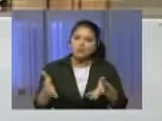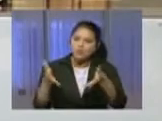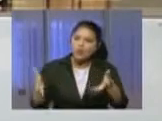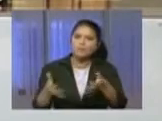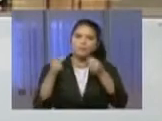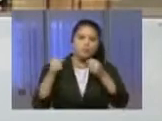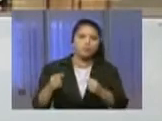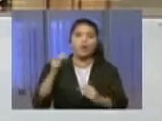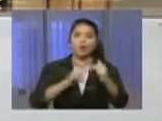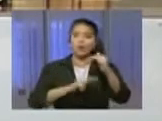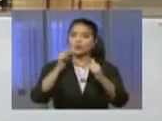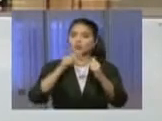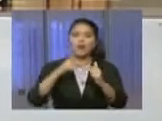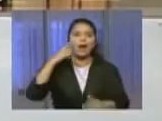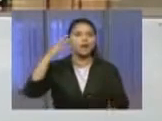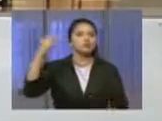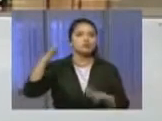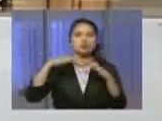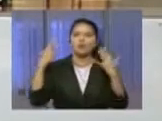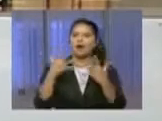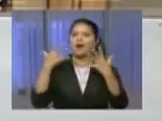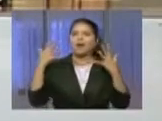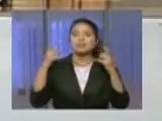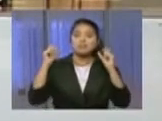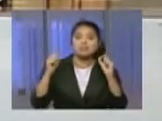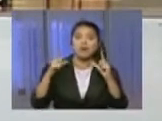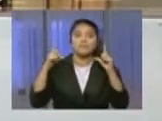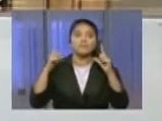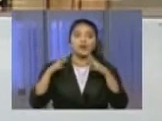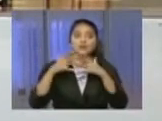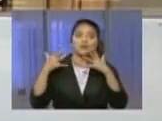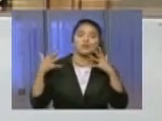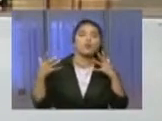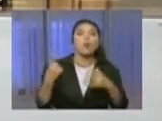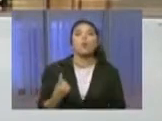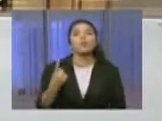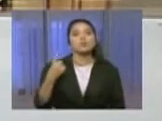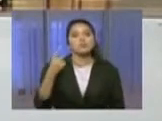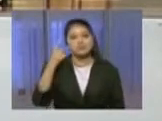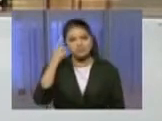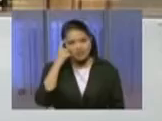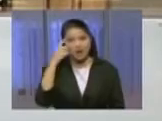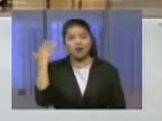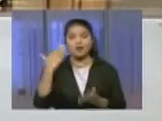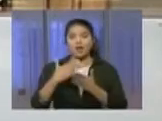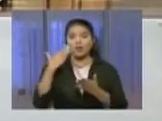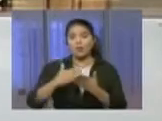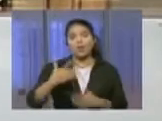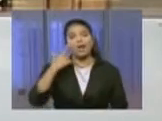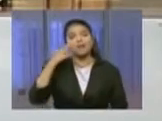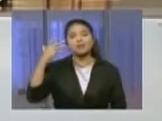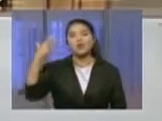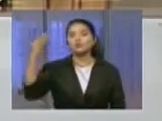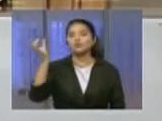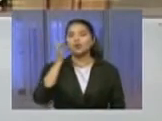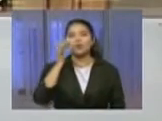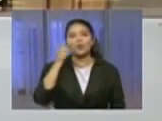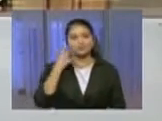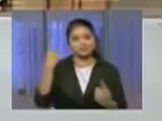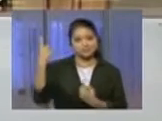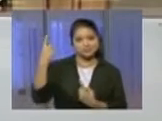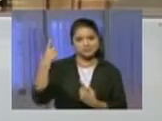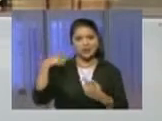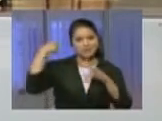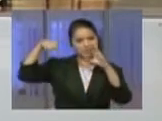construir el sueño grande que él descubrió un día en la academia de los sueños azules adelante con el